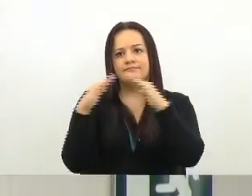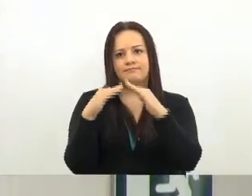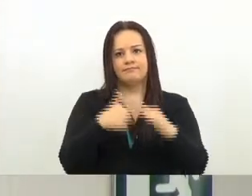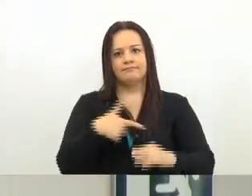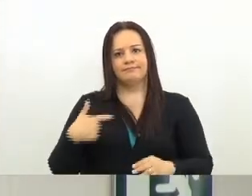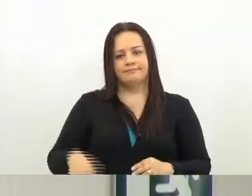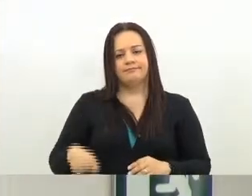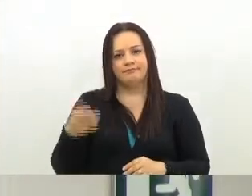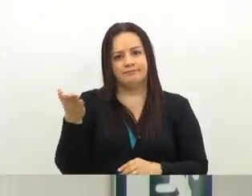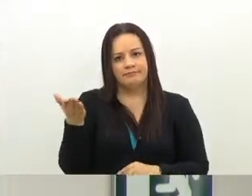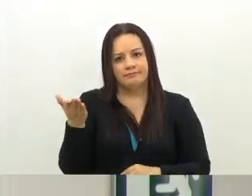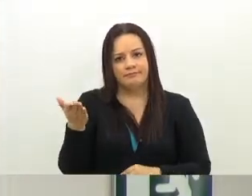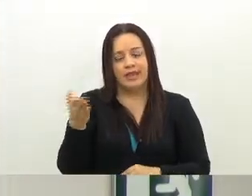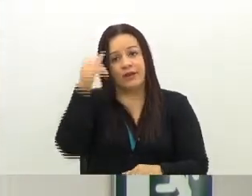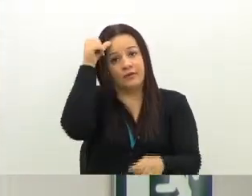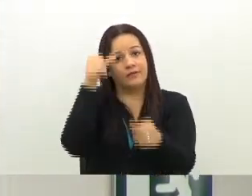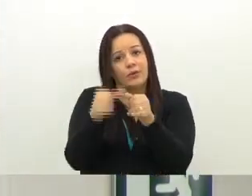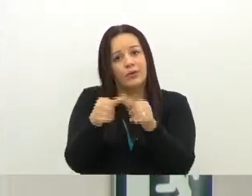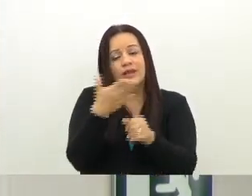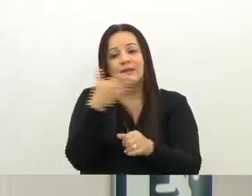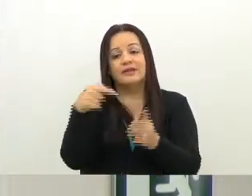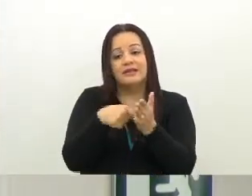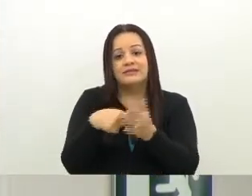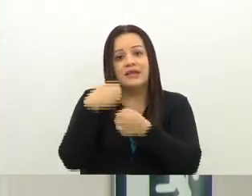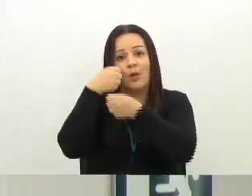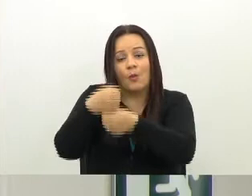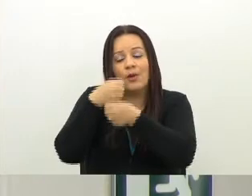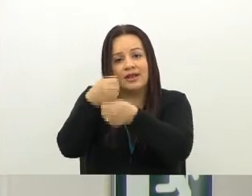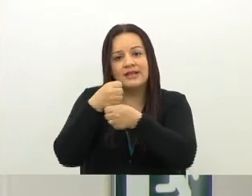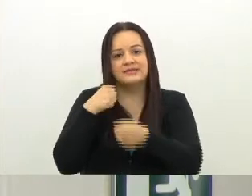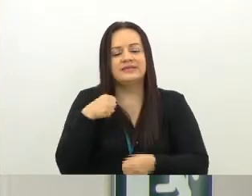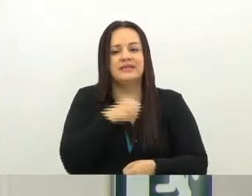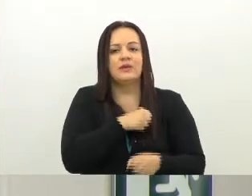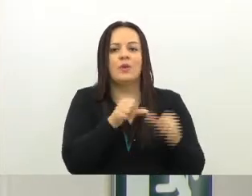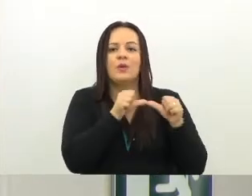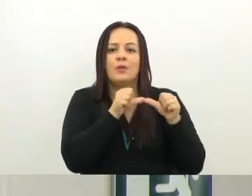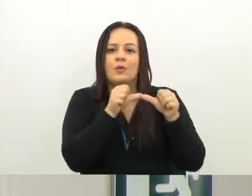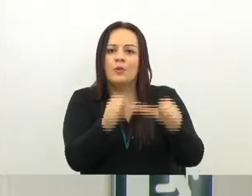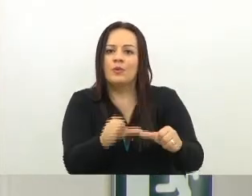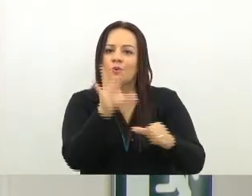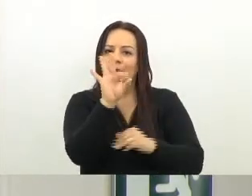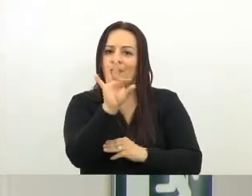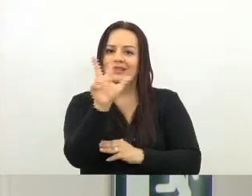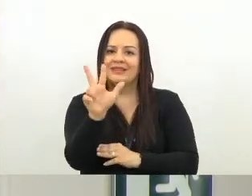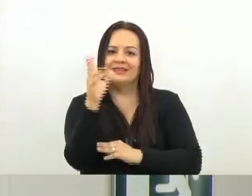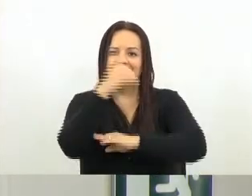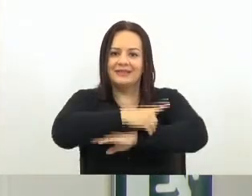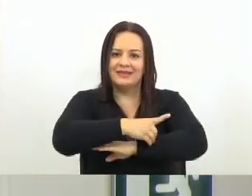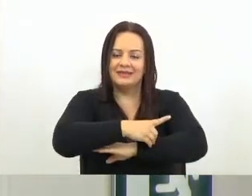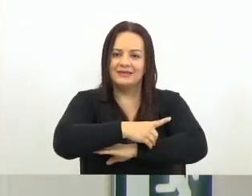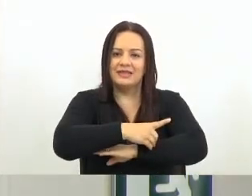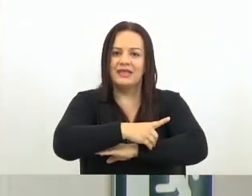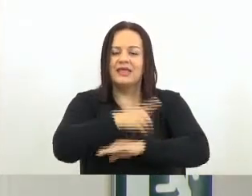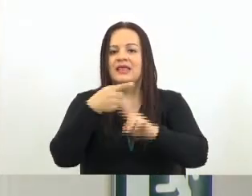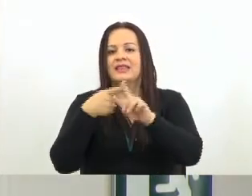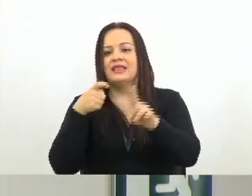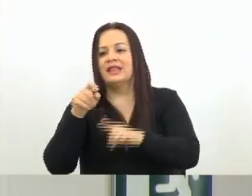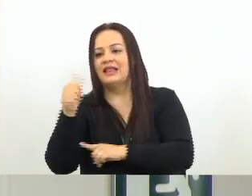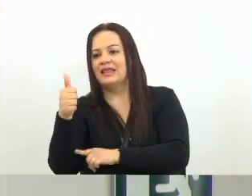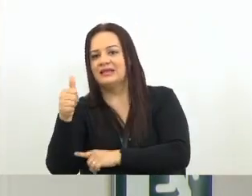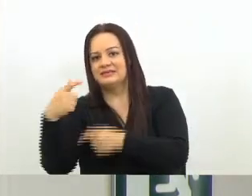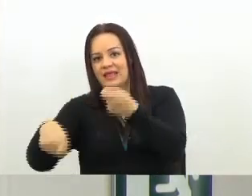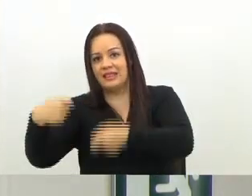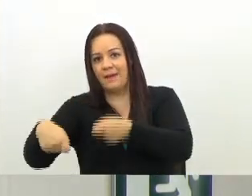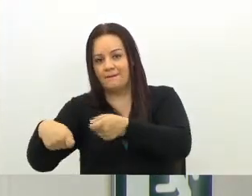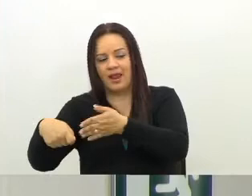Presidencial. Recordemos que esta huelga sindical se mantuvo durante 93 días, del 10 de septiembre al 11